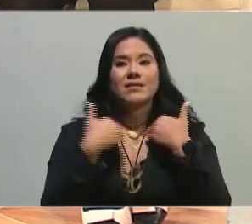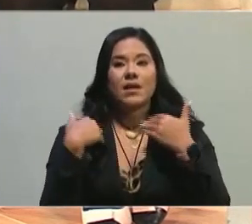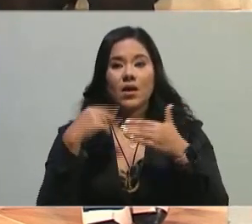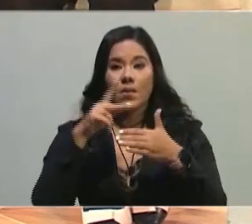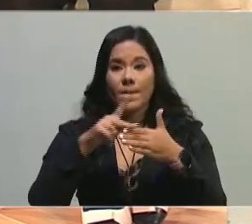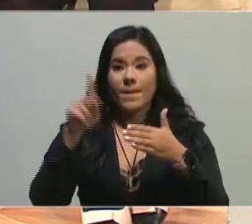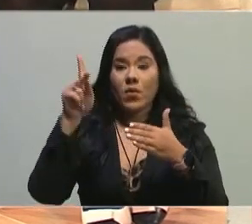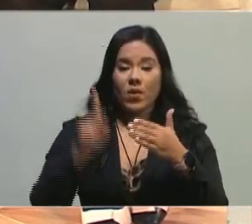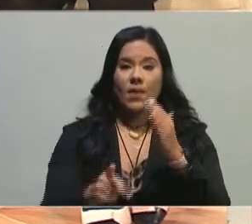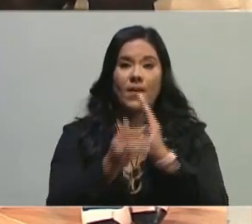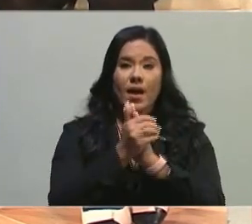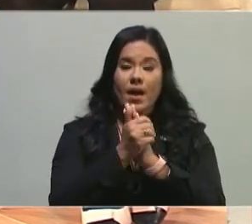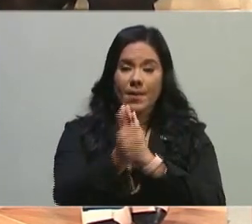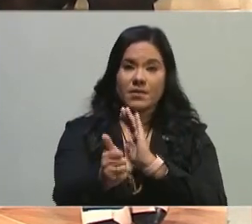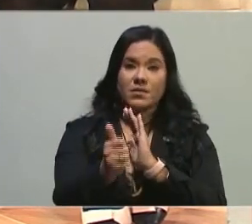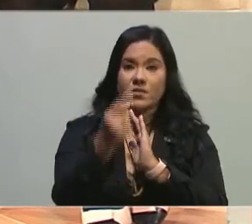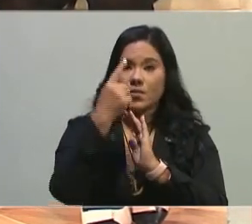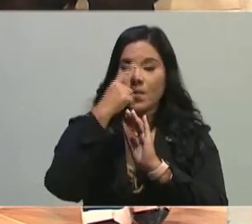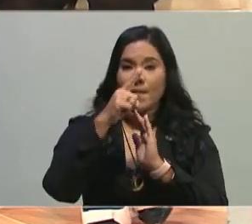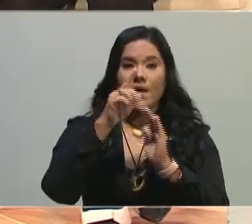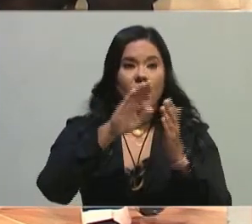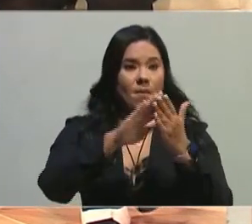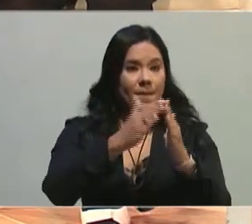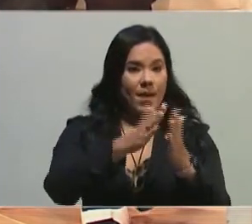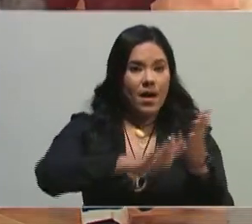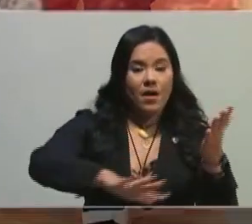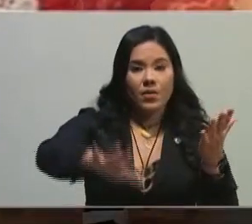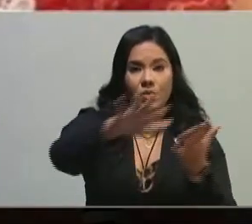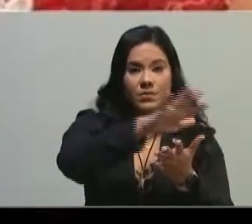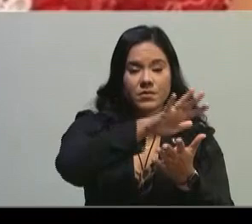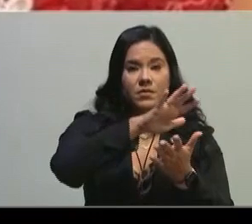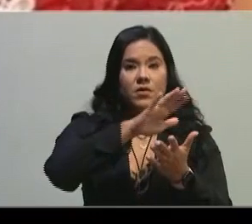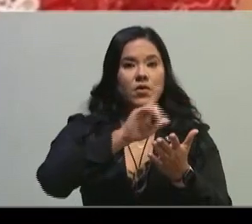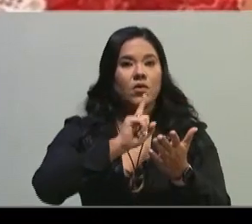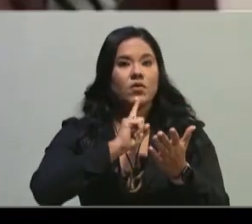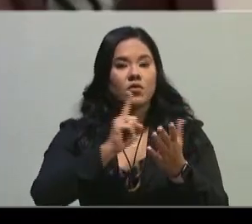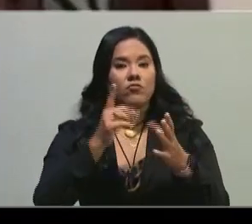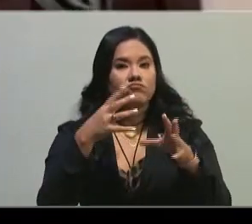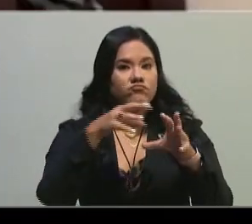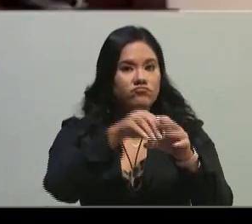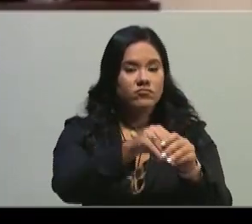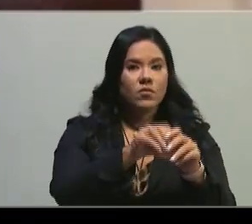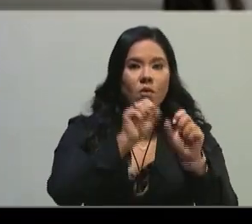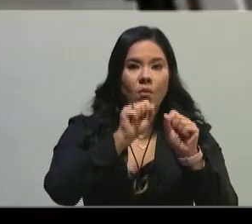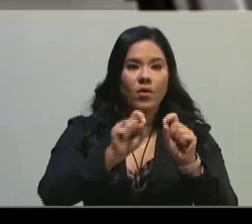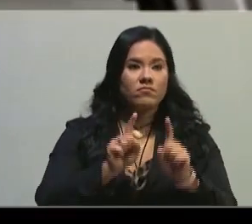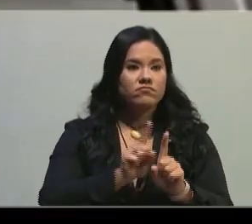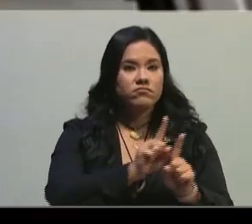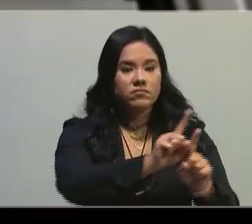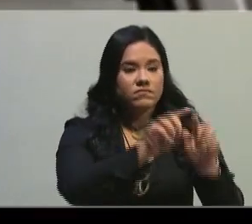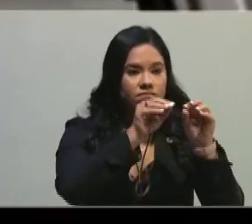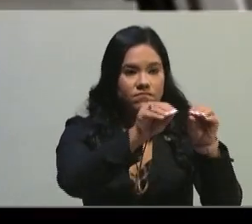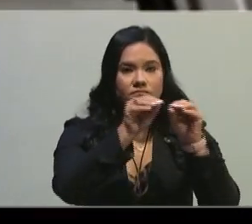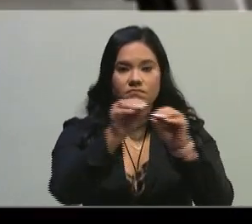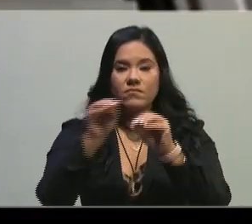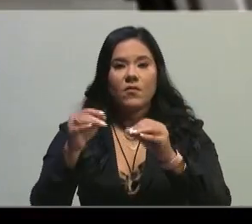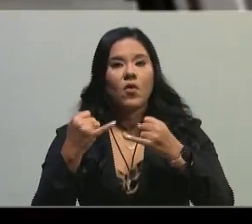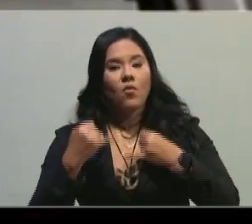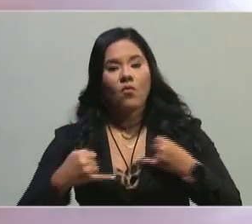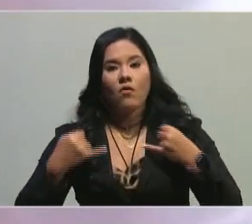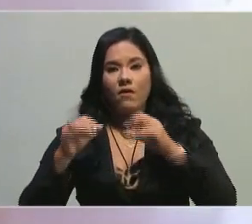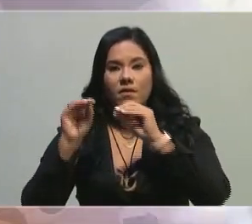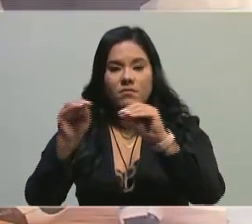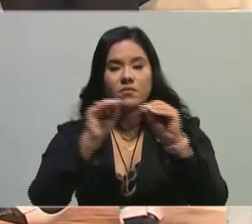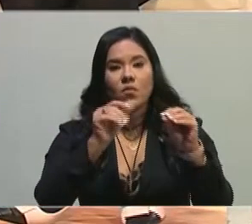programas de capacitación para los barrios de personas algún equipo que vaya y forme a nuestros jóvenes